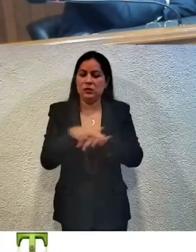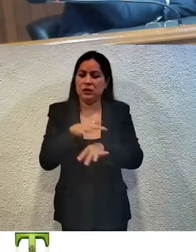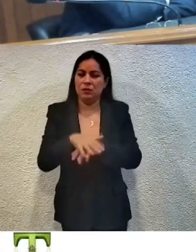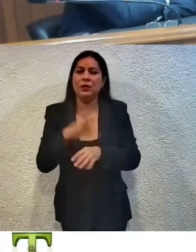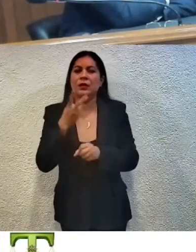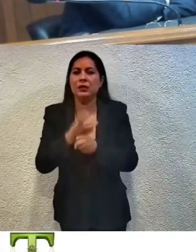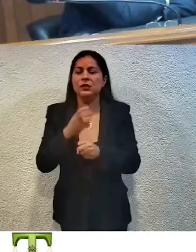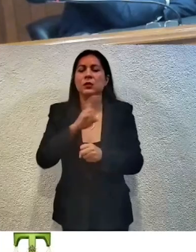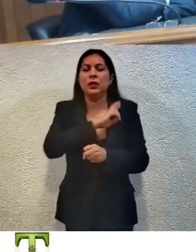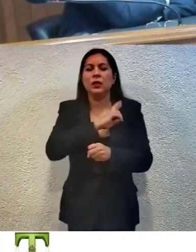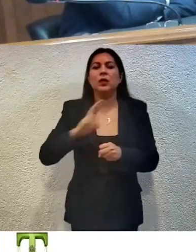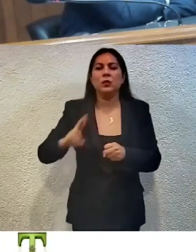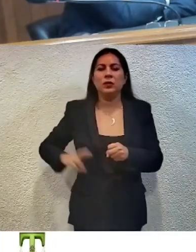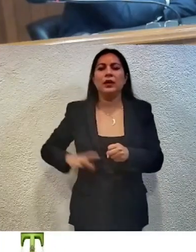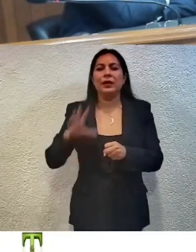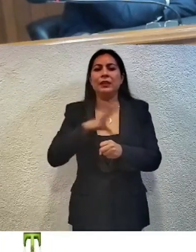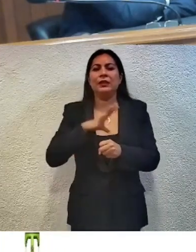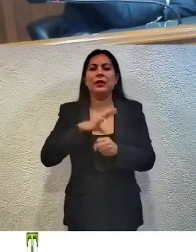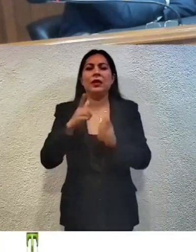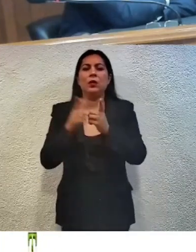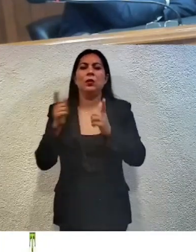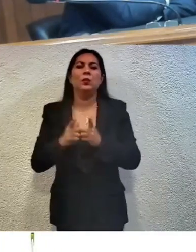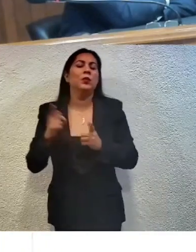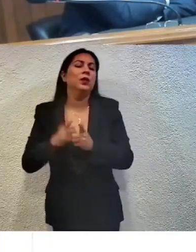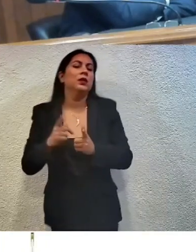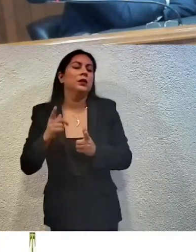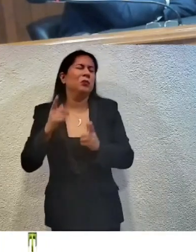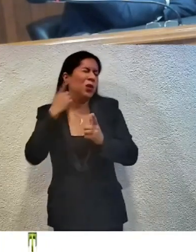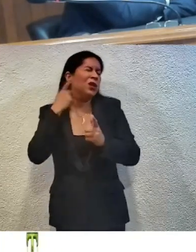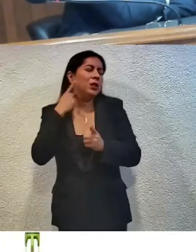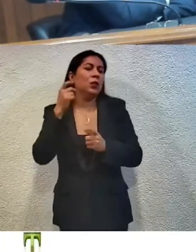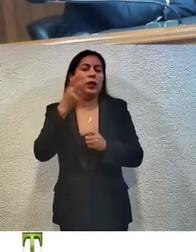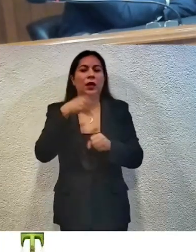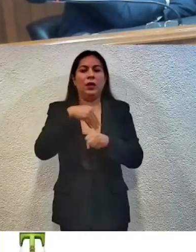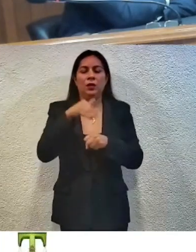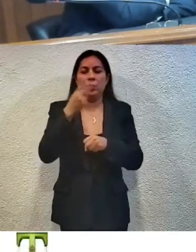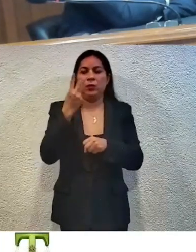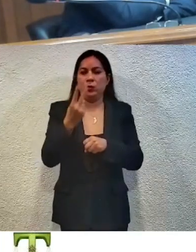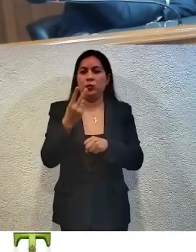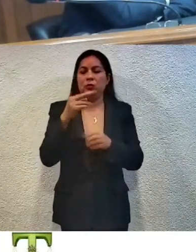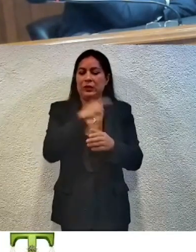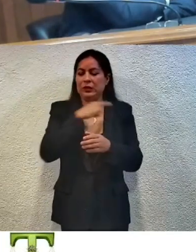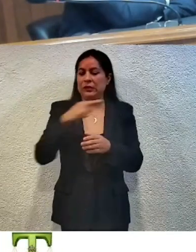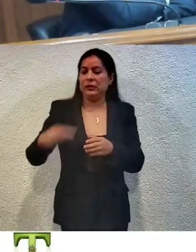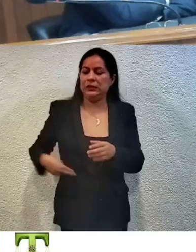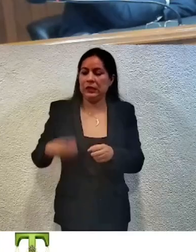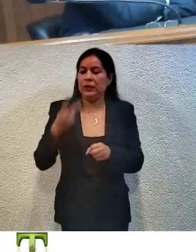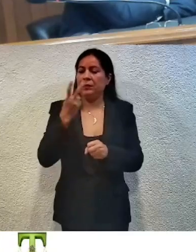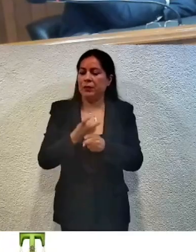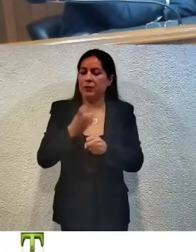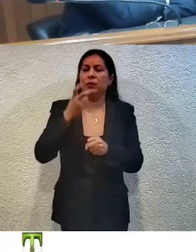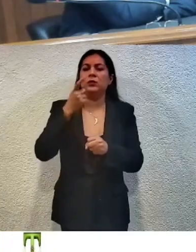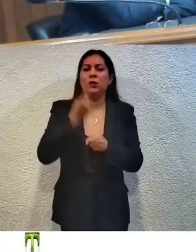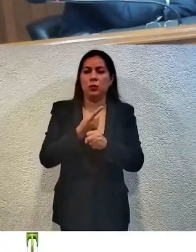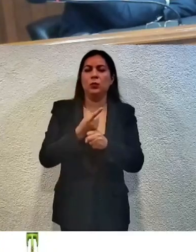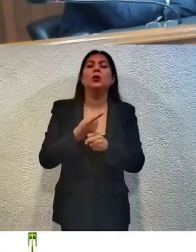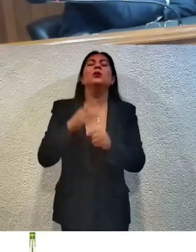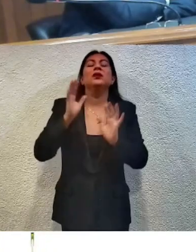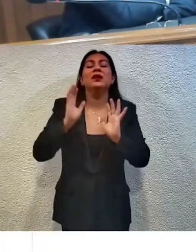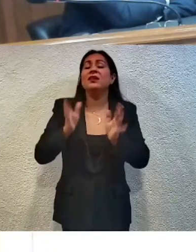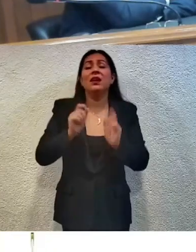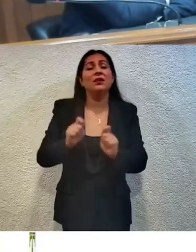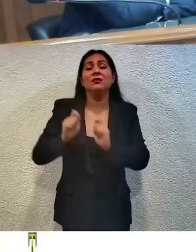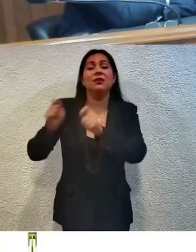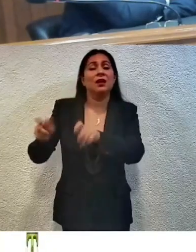segunda regiduría que corresponde al partido a la regiduría 2, registrada, propietario y suplente, porque ya estaba